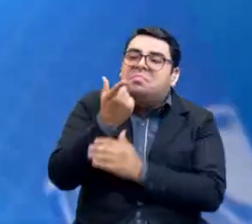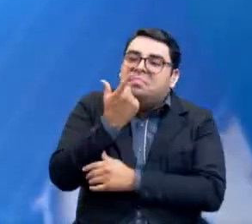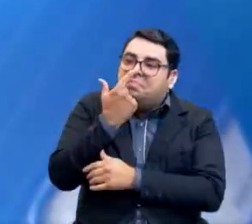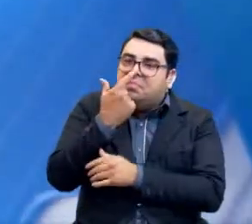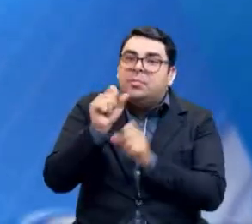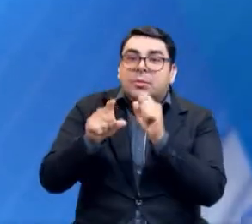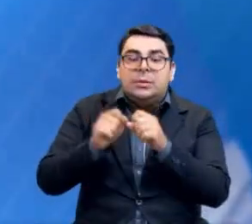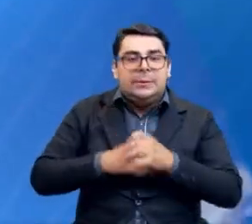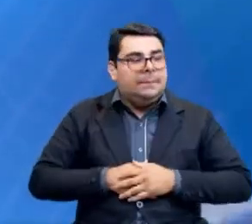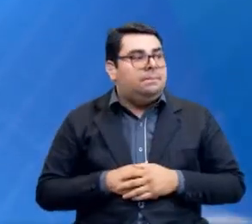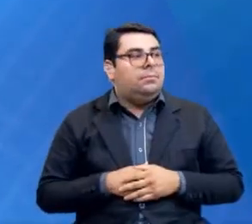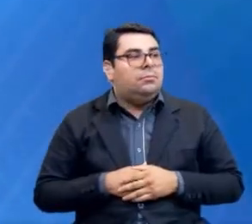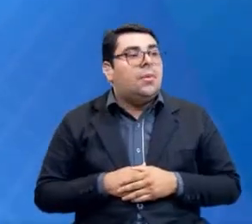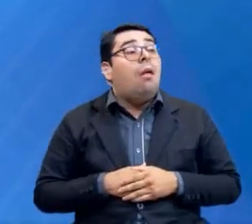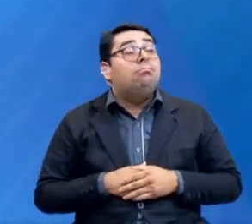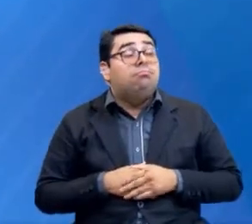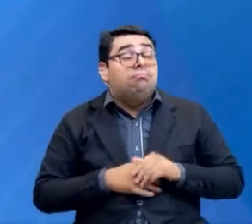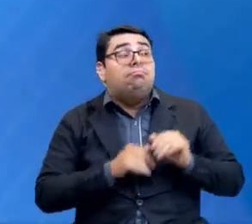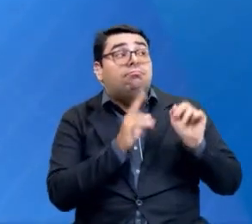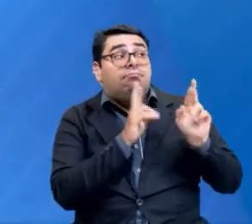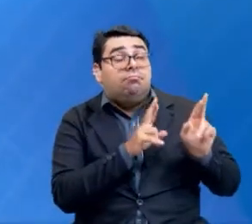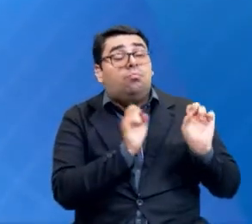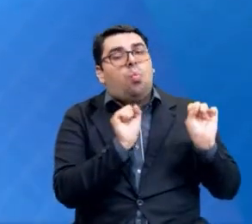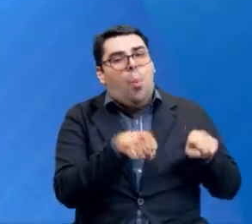se puede, pero es demorada.